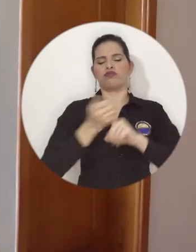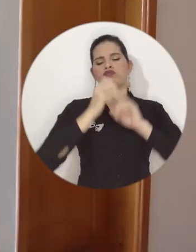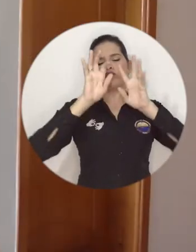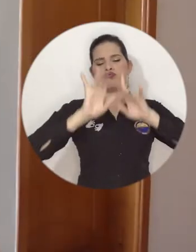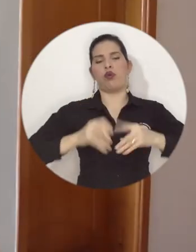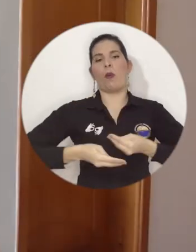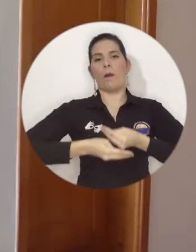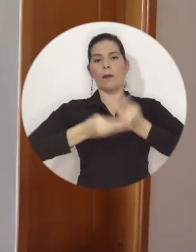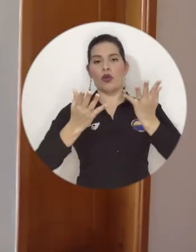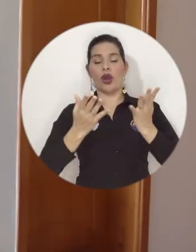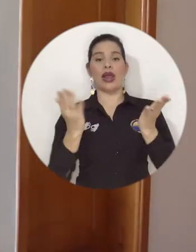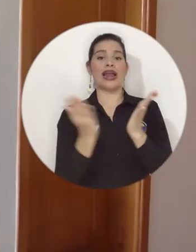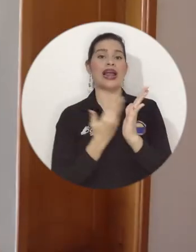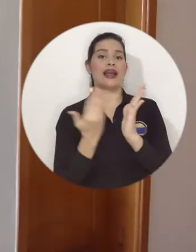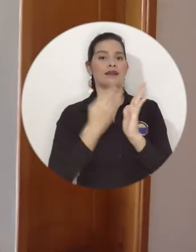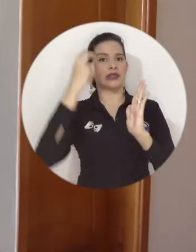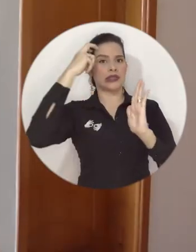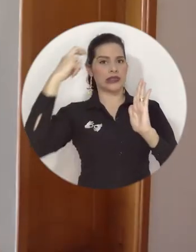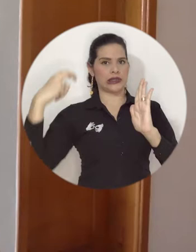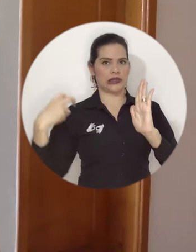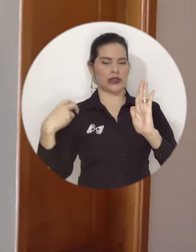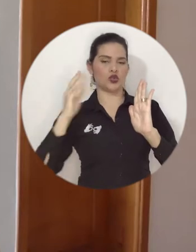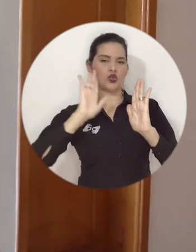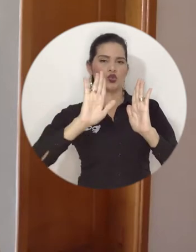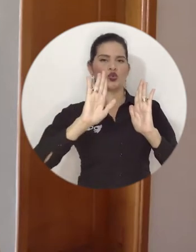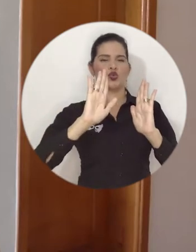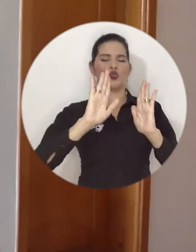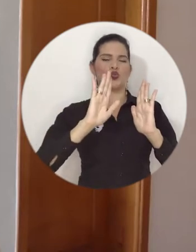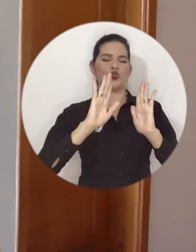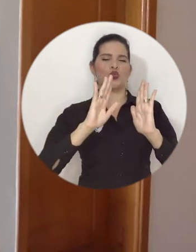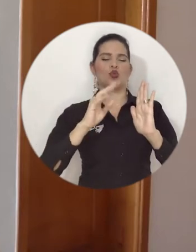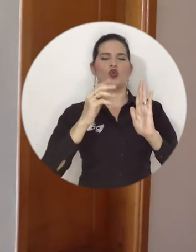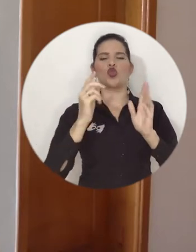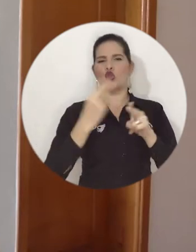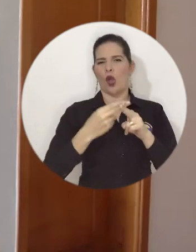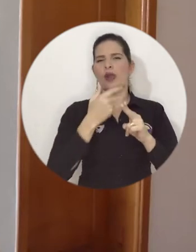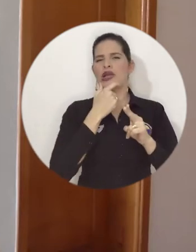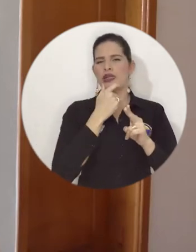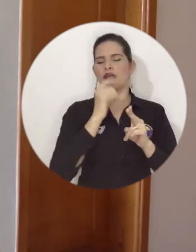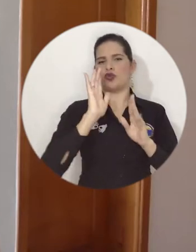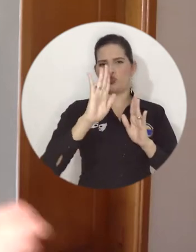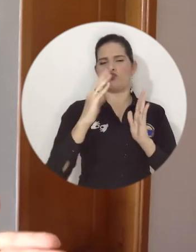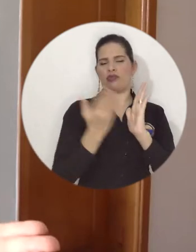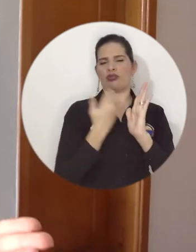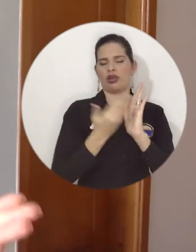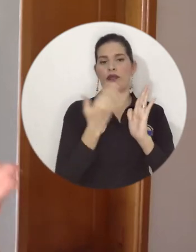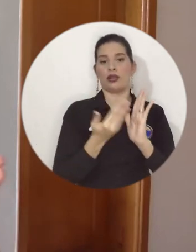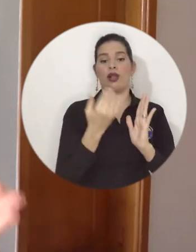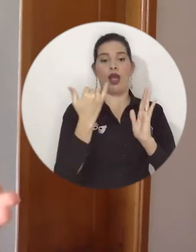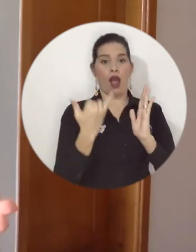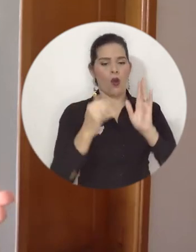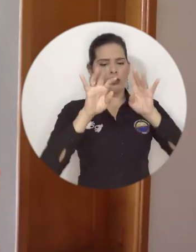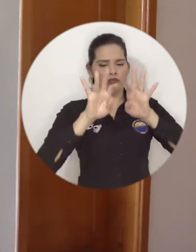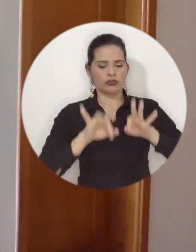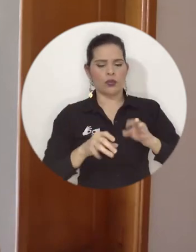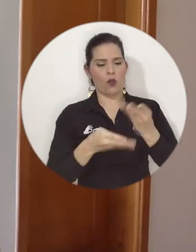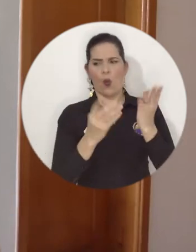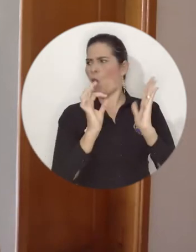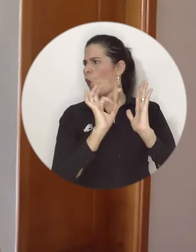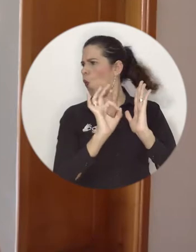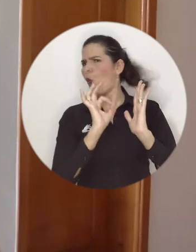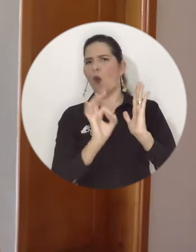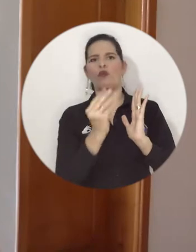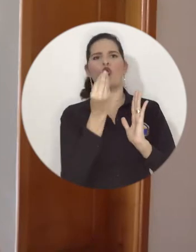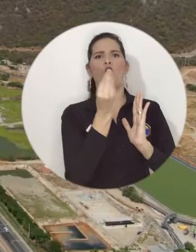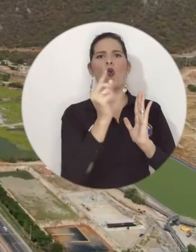publicar el artículo en la revista inglesa The Extractive Industries and Society, que está clasificada en Q1 en temas